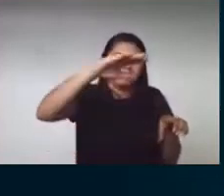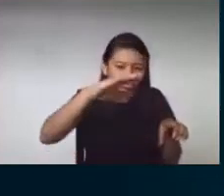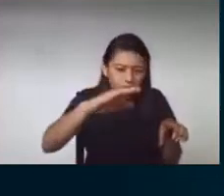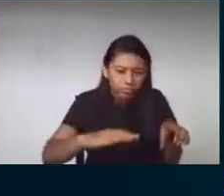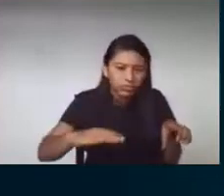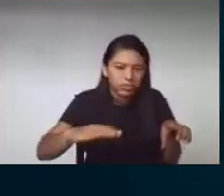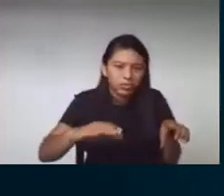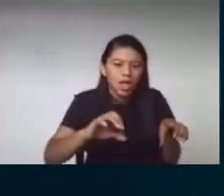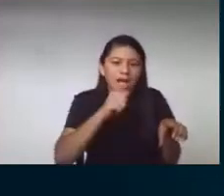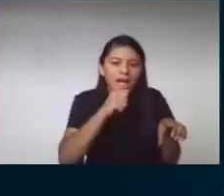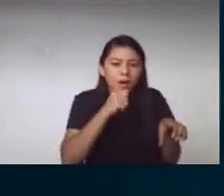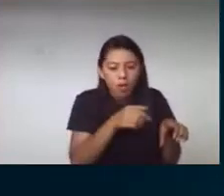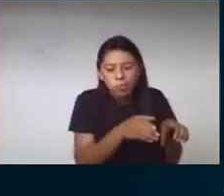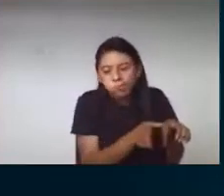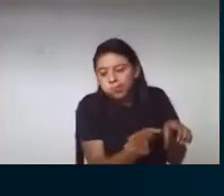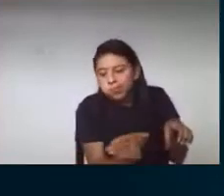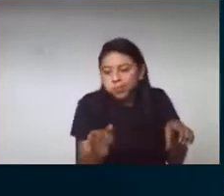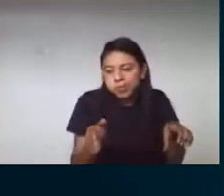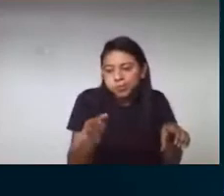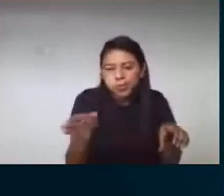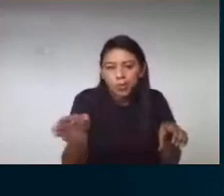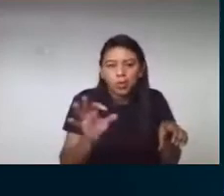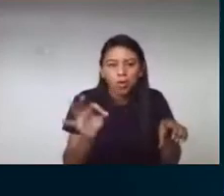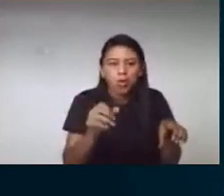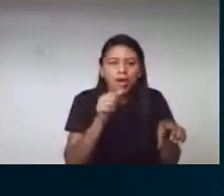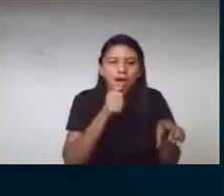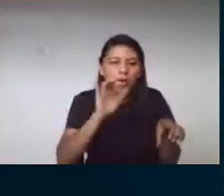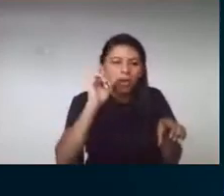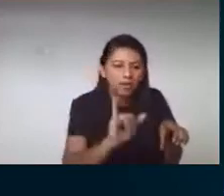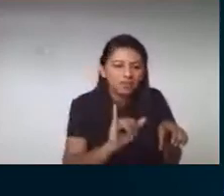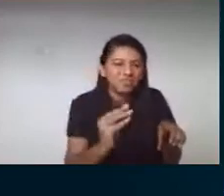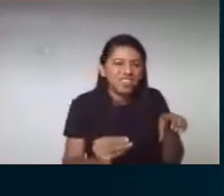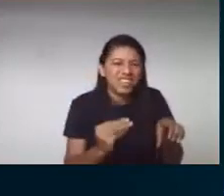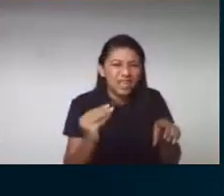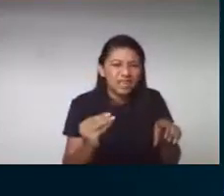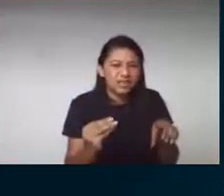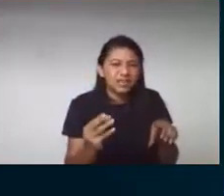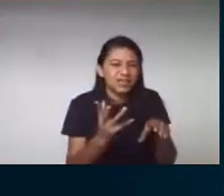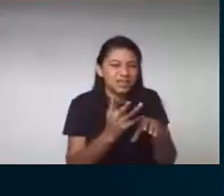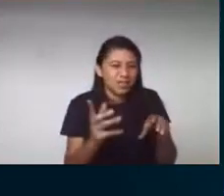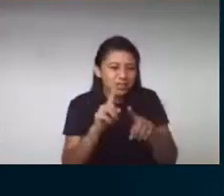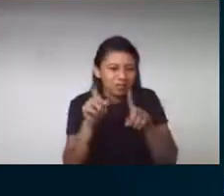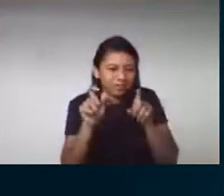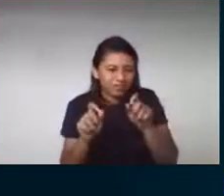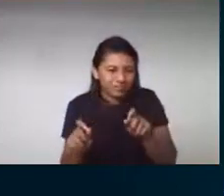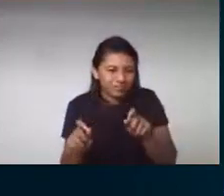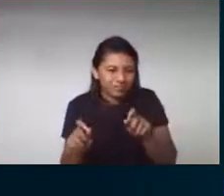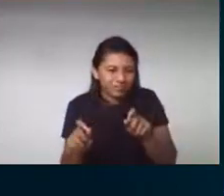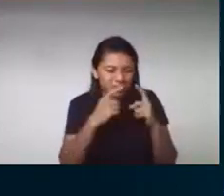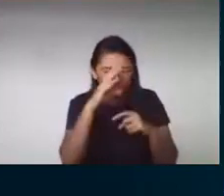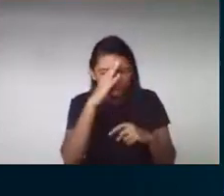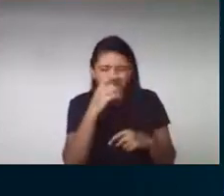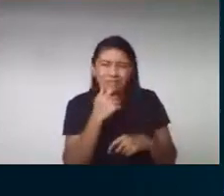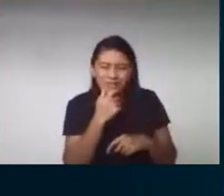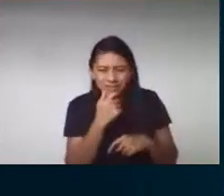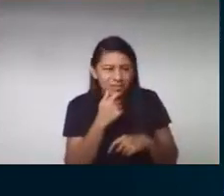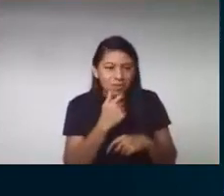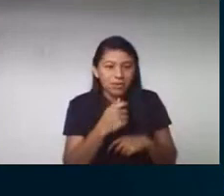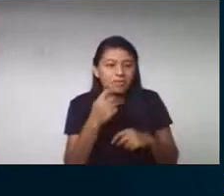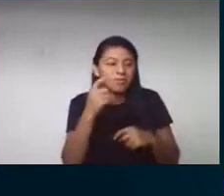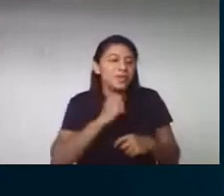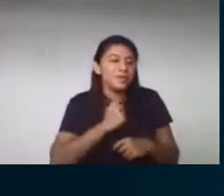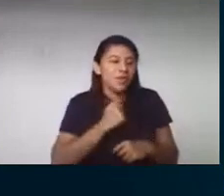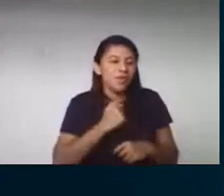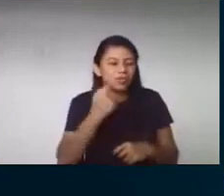flujo hacia ciertas unidades? Todo ese tipo de preguntas pueden responderse a partir de esas tecnologías, de